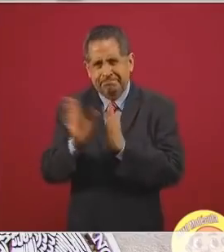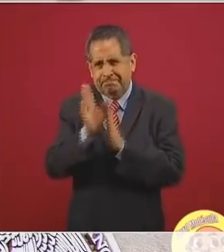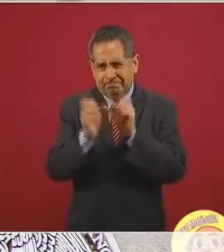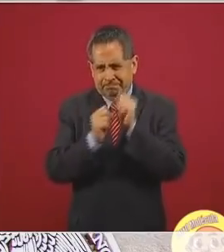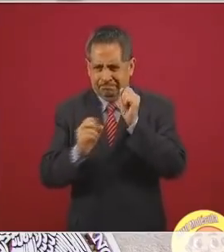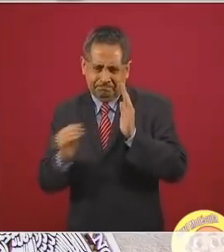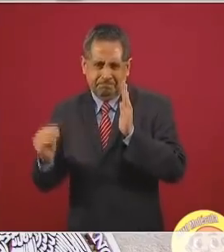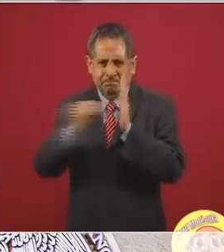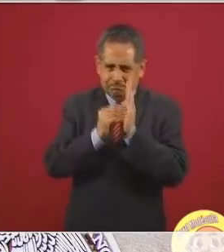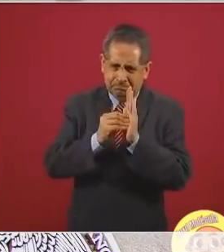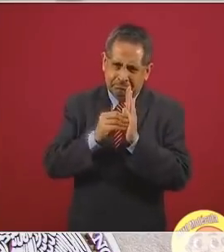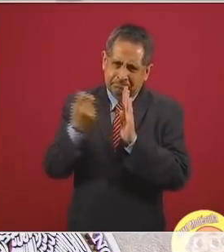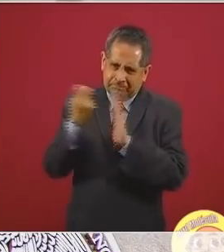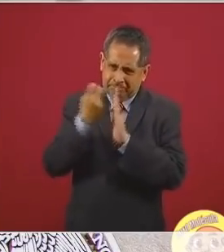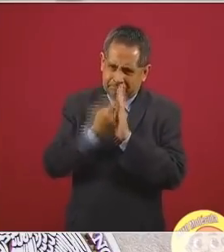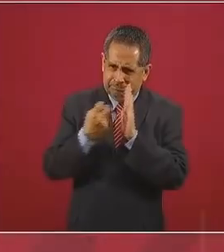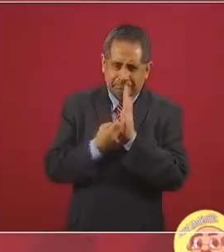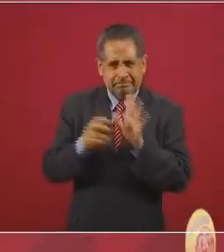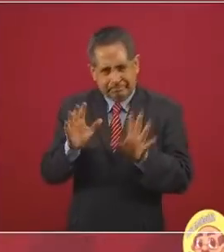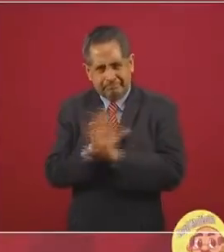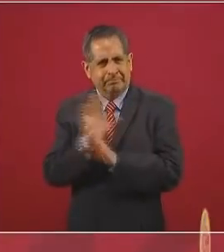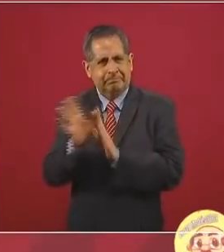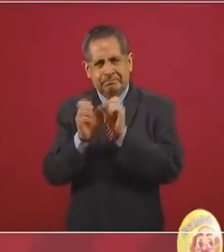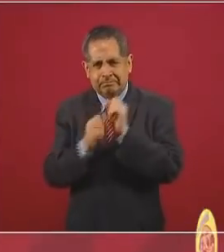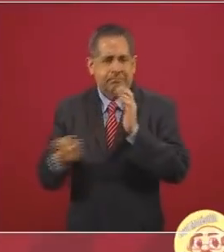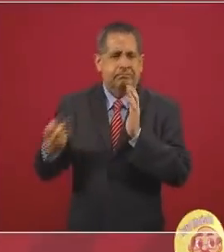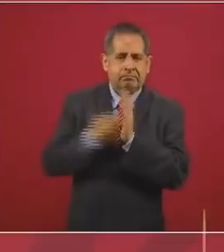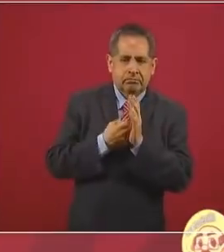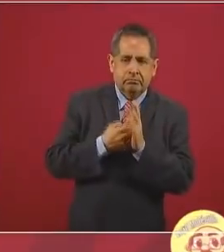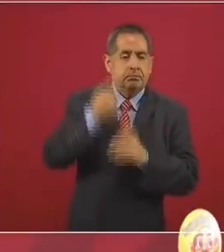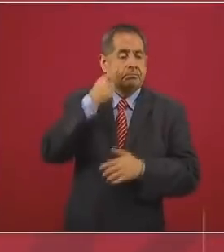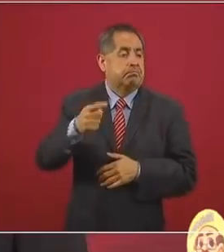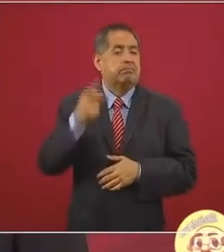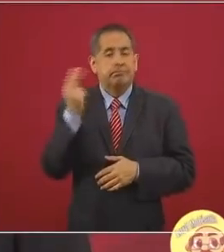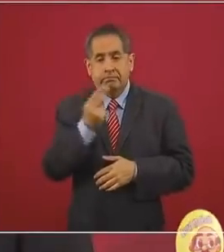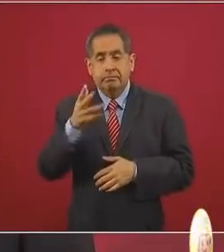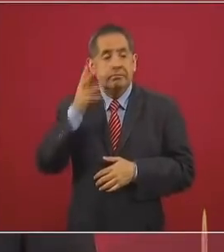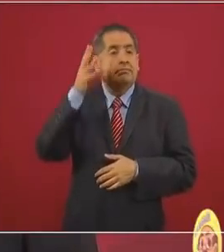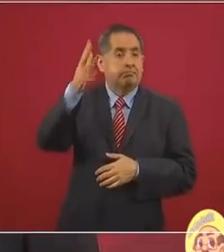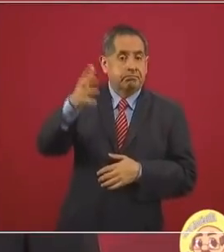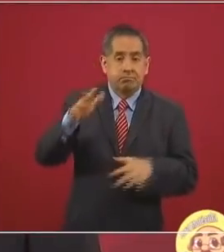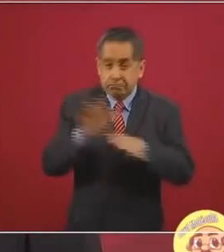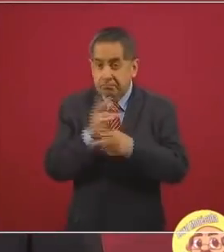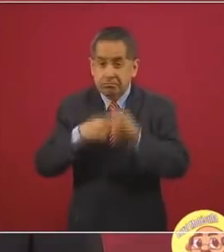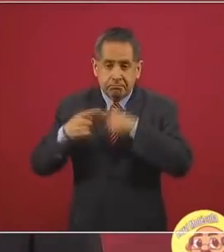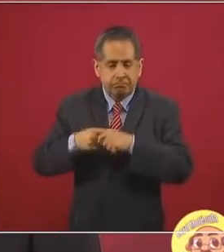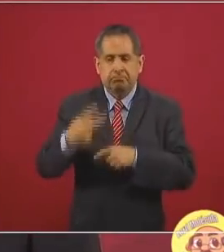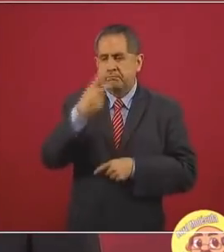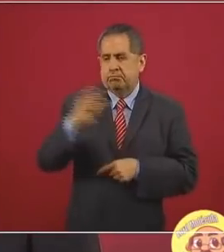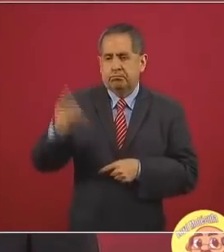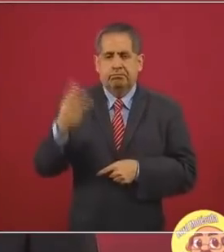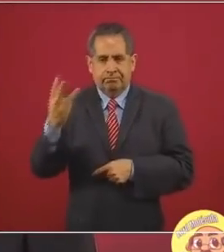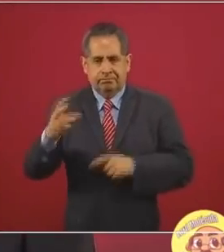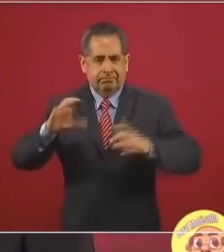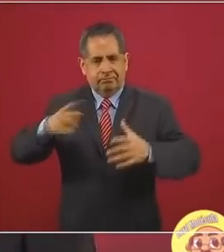Constitución, que sea reforma constitucional. ¿Para qué? Para que se requieran 2/3 partes de la votación